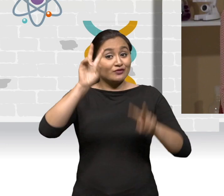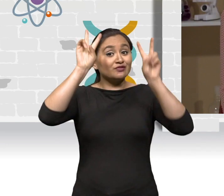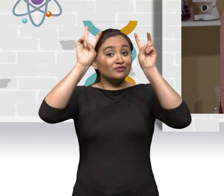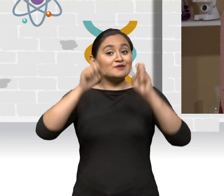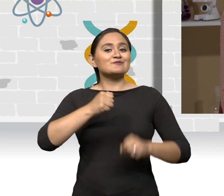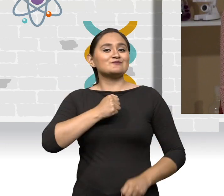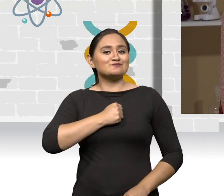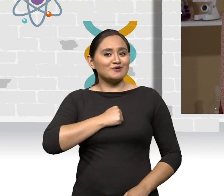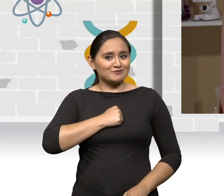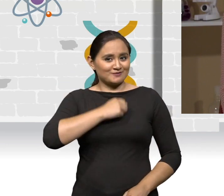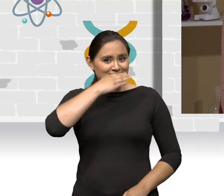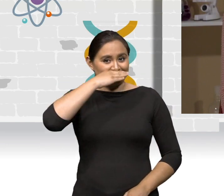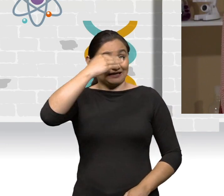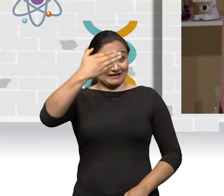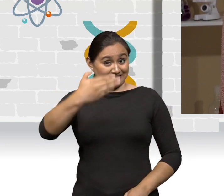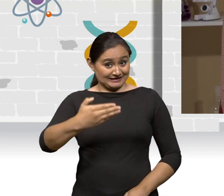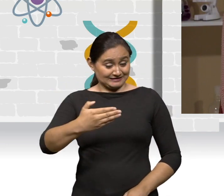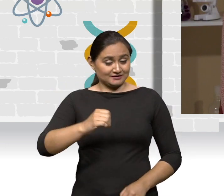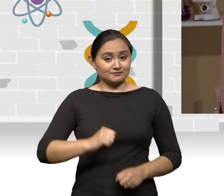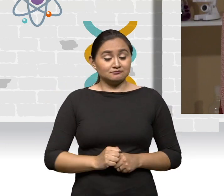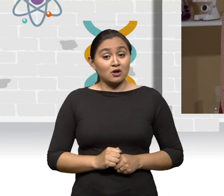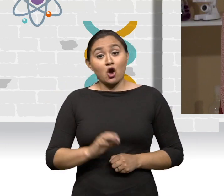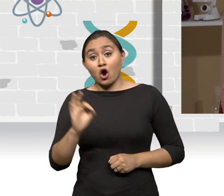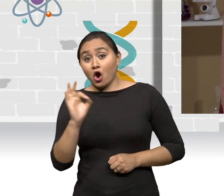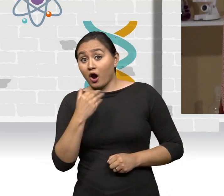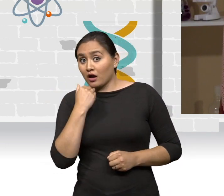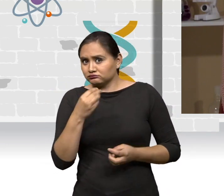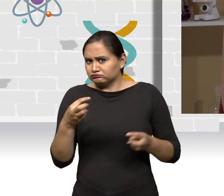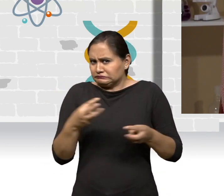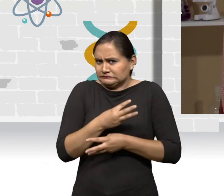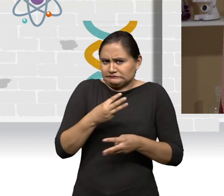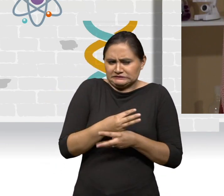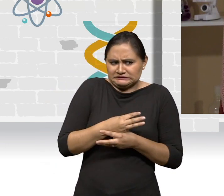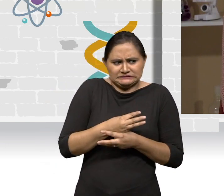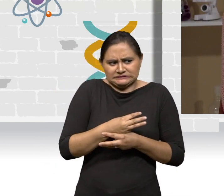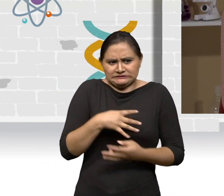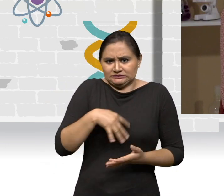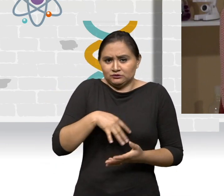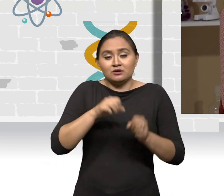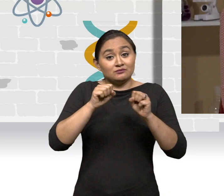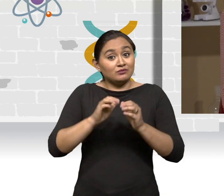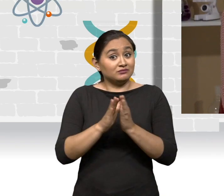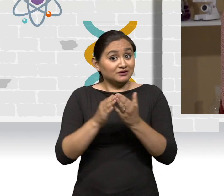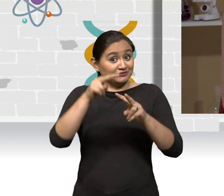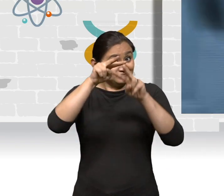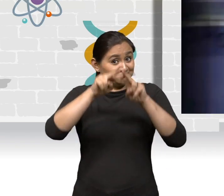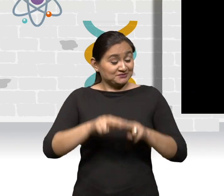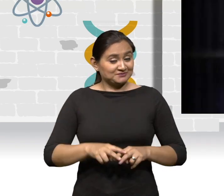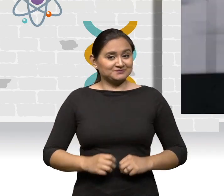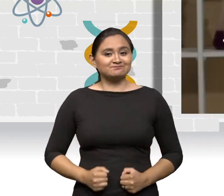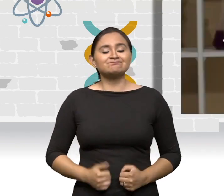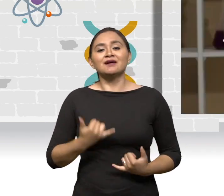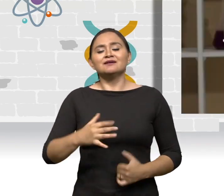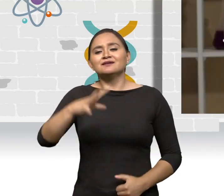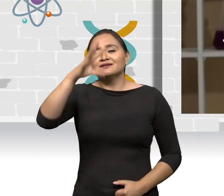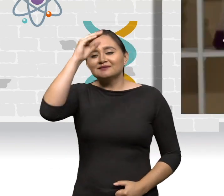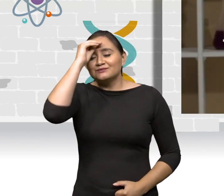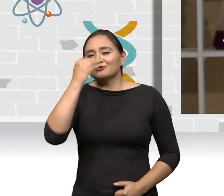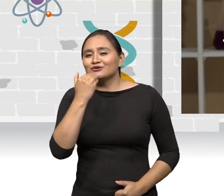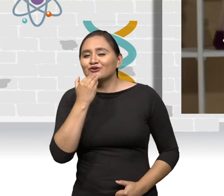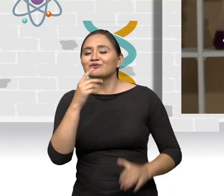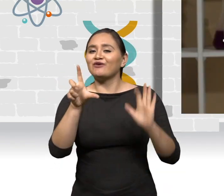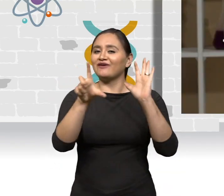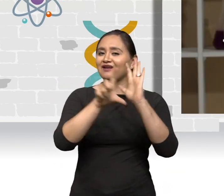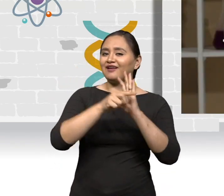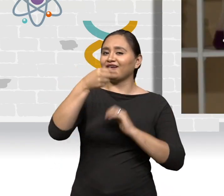nuestro video titulado Propiedades de los gases y si tu duda es en matemática, puedes consultar tus libros. Ahora vamos a ver cómo